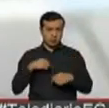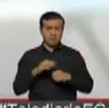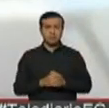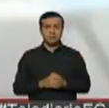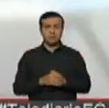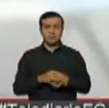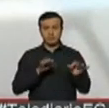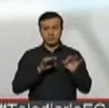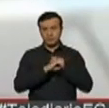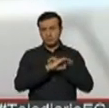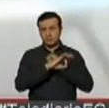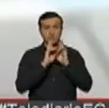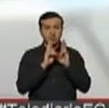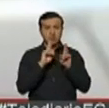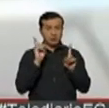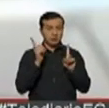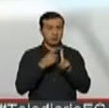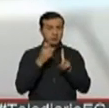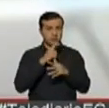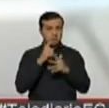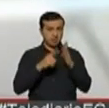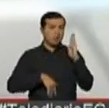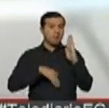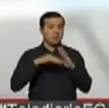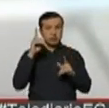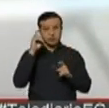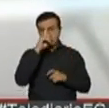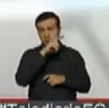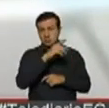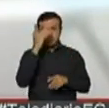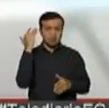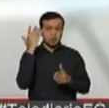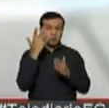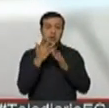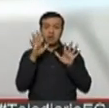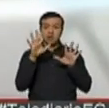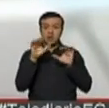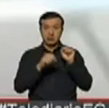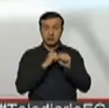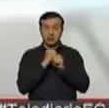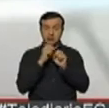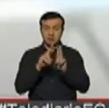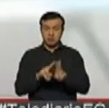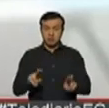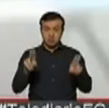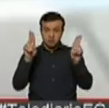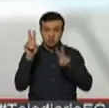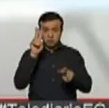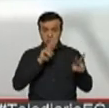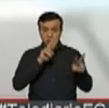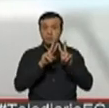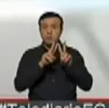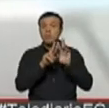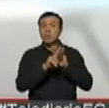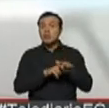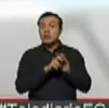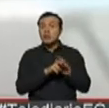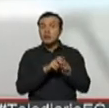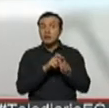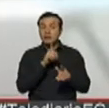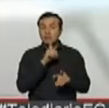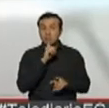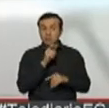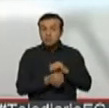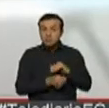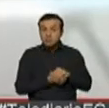para poder contestar esa pregunta hay que entender un fenómeno mucho más complejo. En los últimos 10 años, Naciones Unidas ha identificado la minería ilegal como una de las nuevas formas